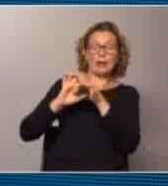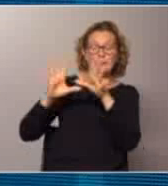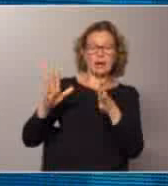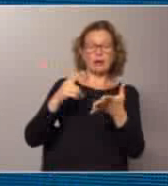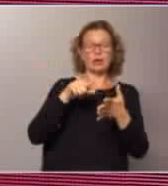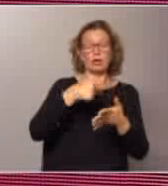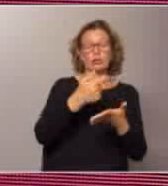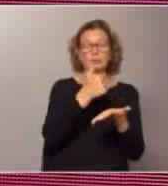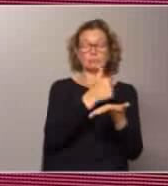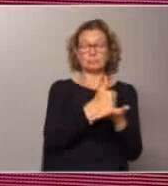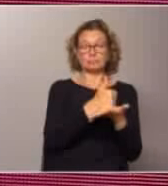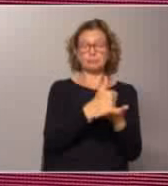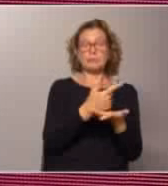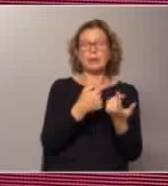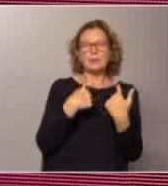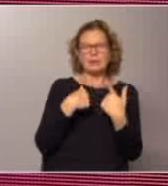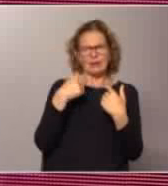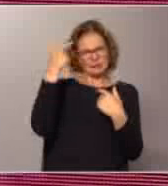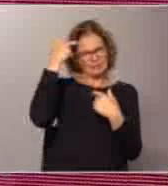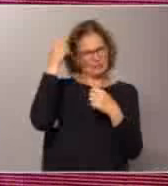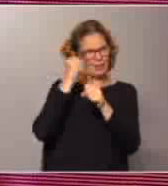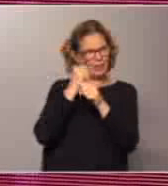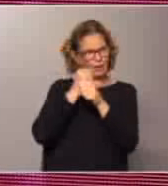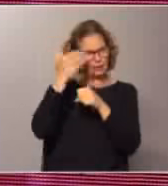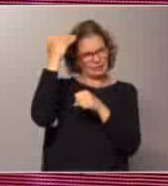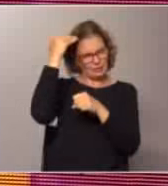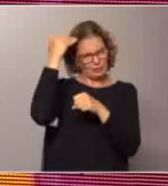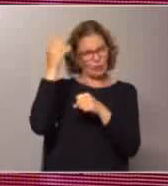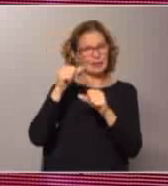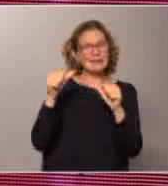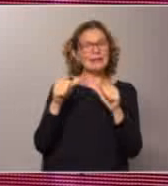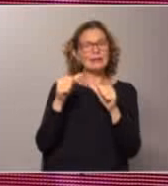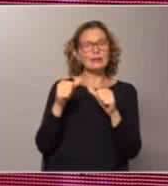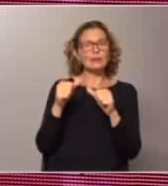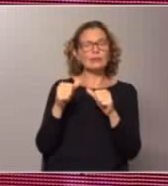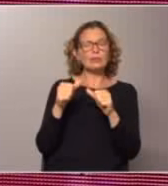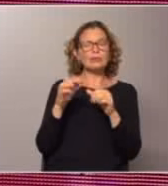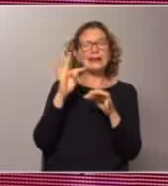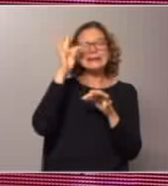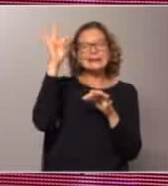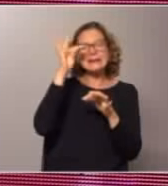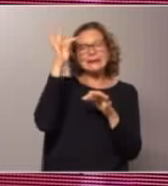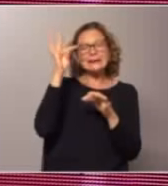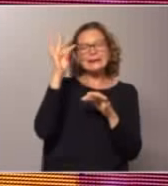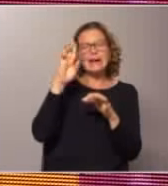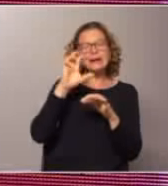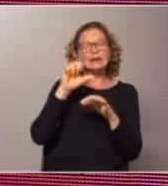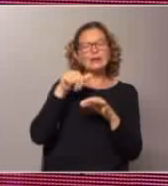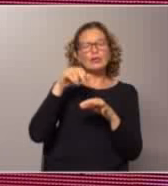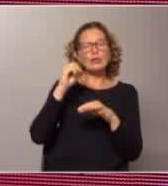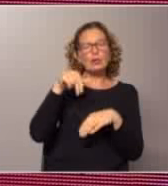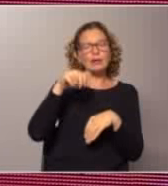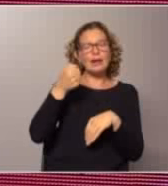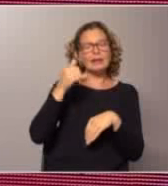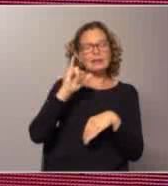conservadores para medir la actividad del cerebro lo que se usa lo que usaron fue una lección la técnica de resonancia magnética funcional que